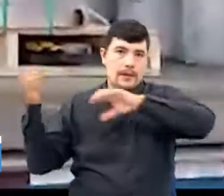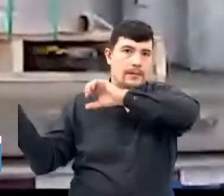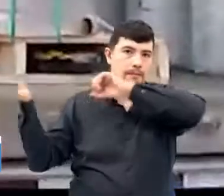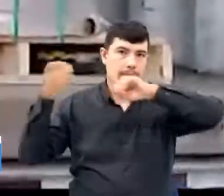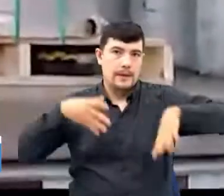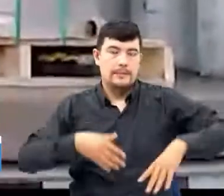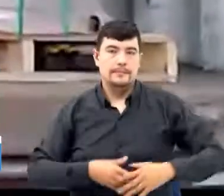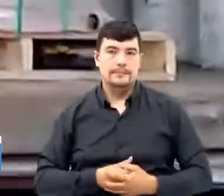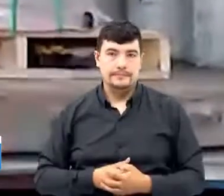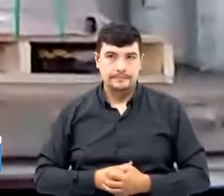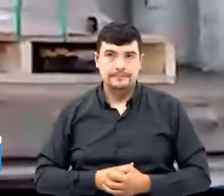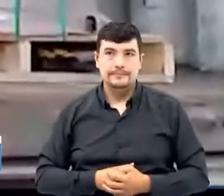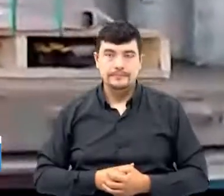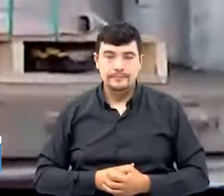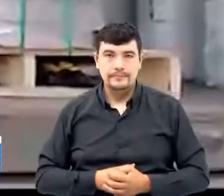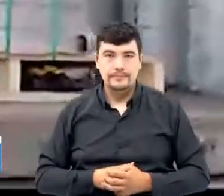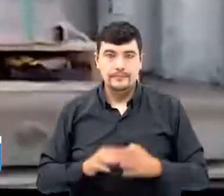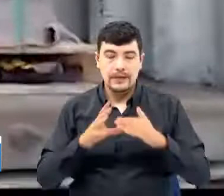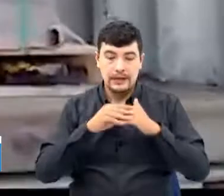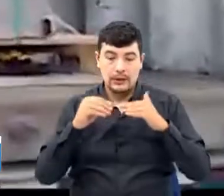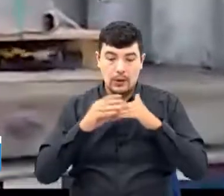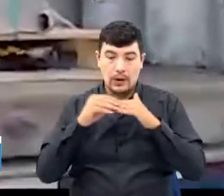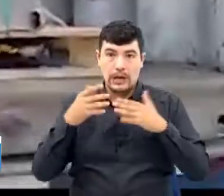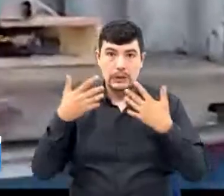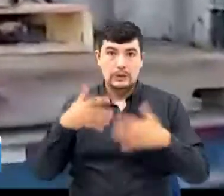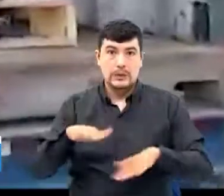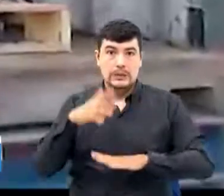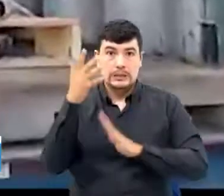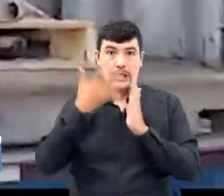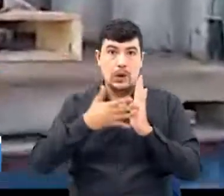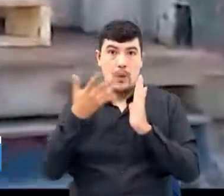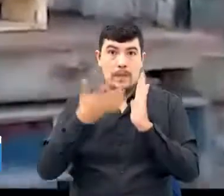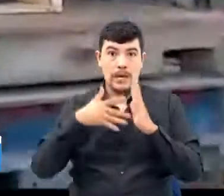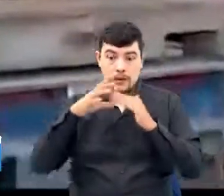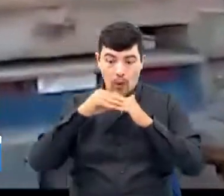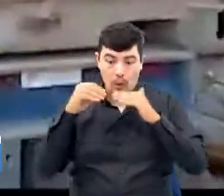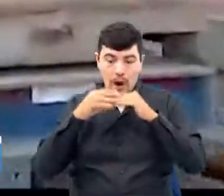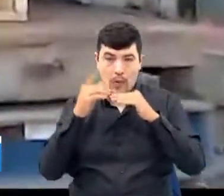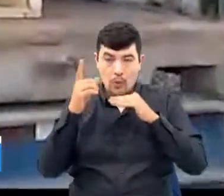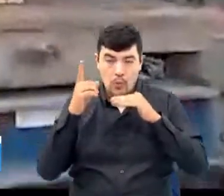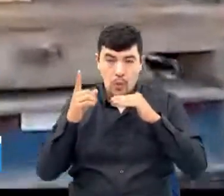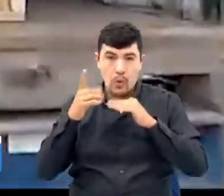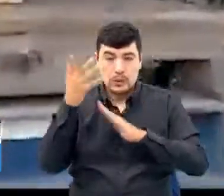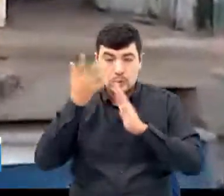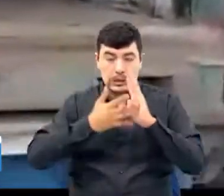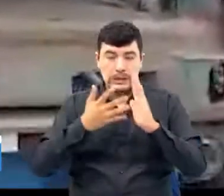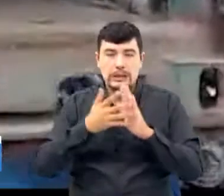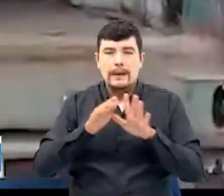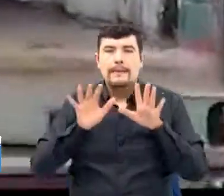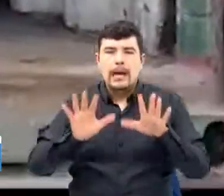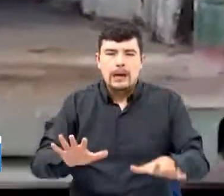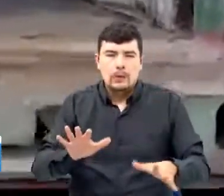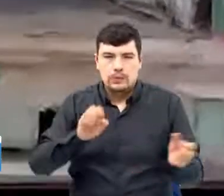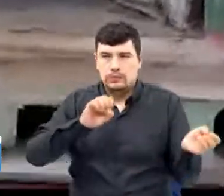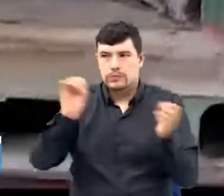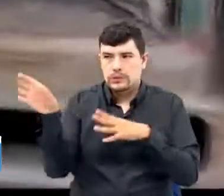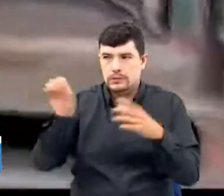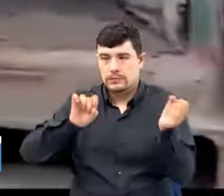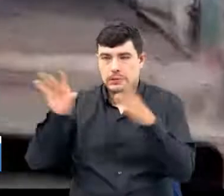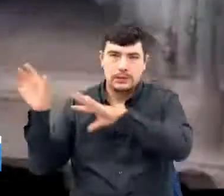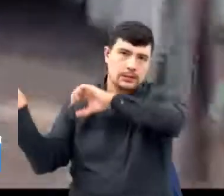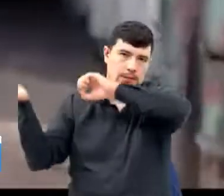Un dólar de 5.000 pesos nos ha detenido un poquito la importación, pero las exportaciones se han